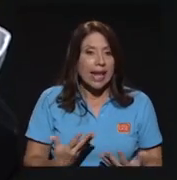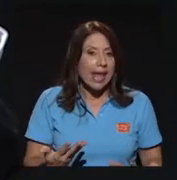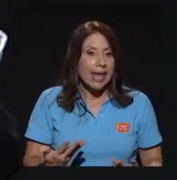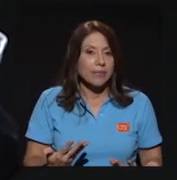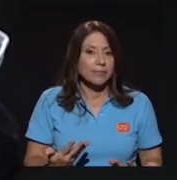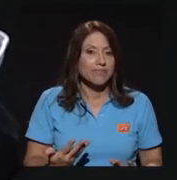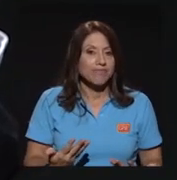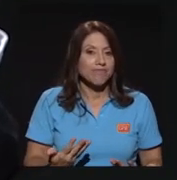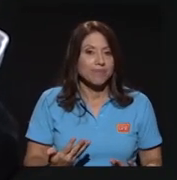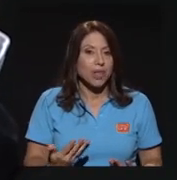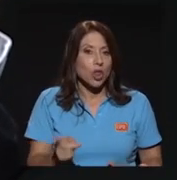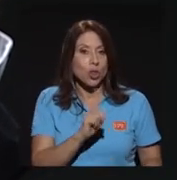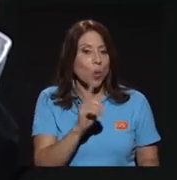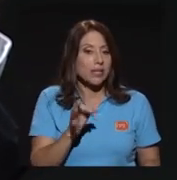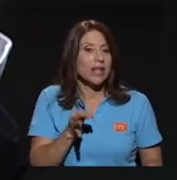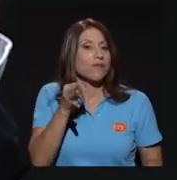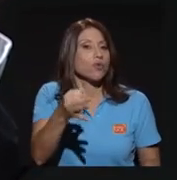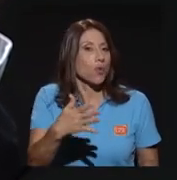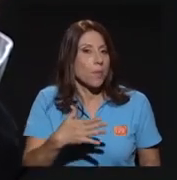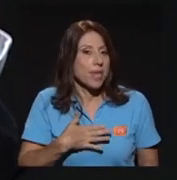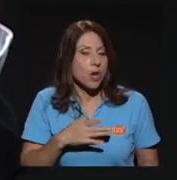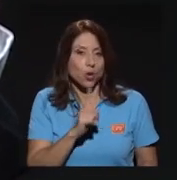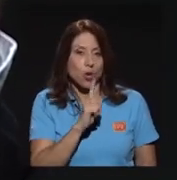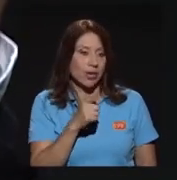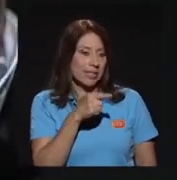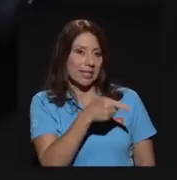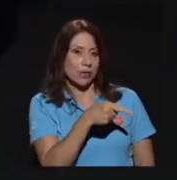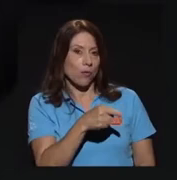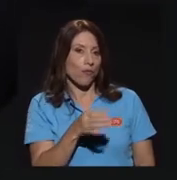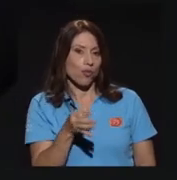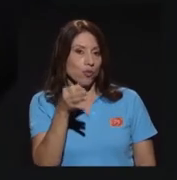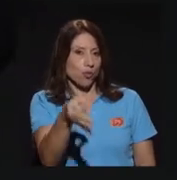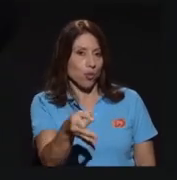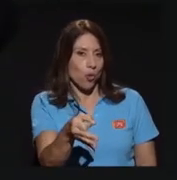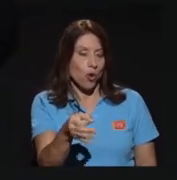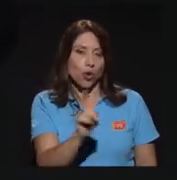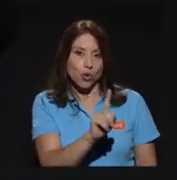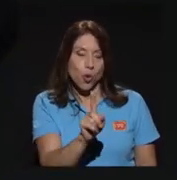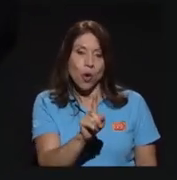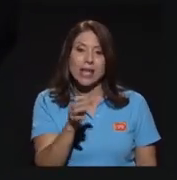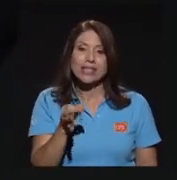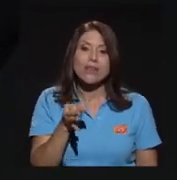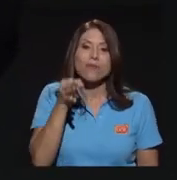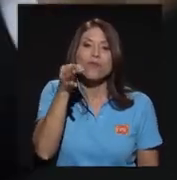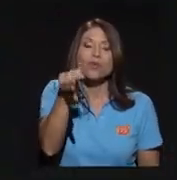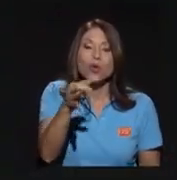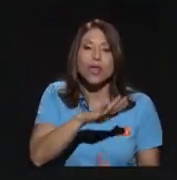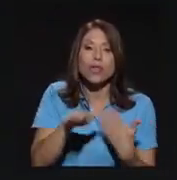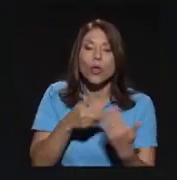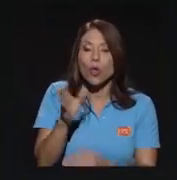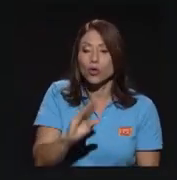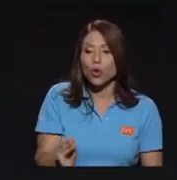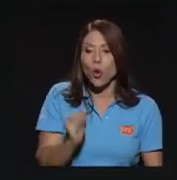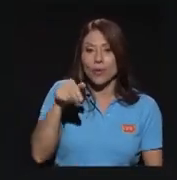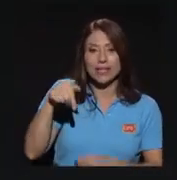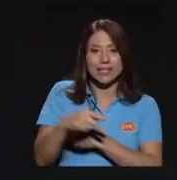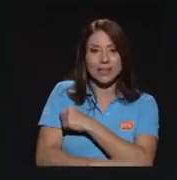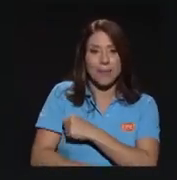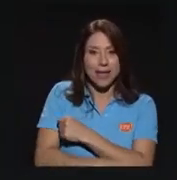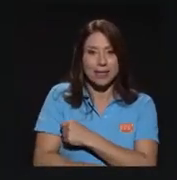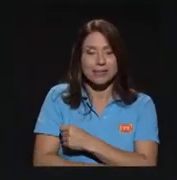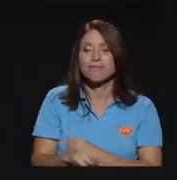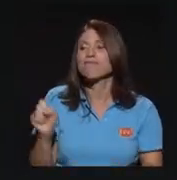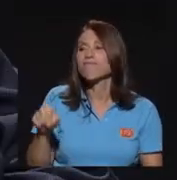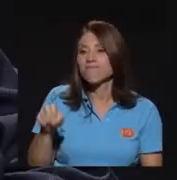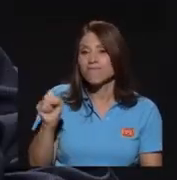no es el futuro mío ni el futuro suyo sino que es el futuro de todos los jóvenes de este país llegaron al pueblo